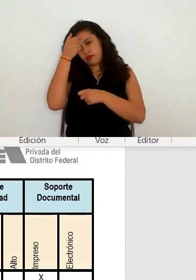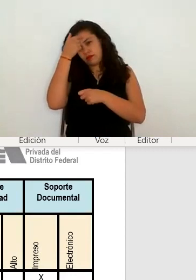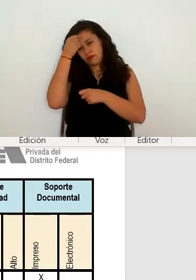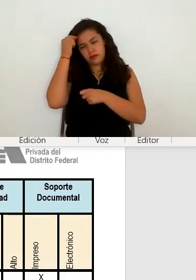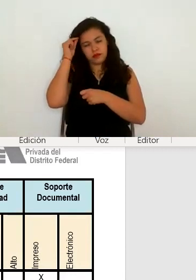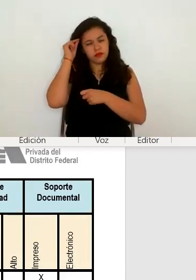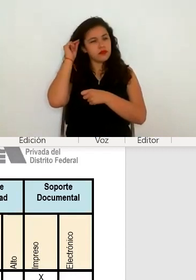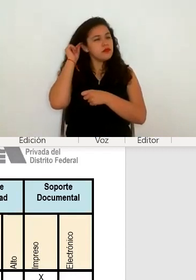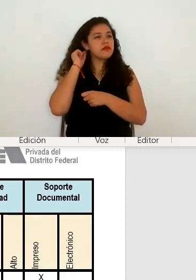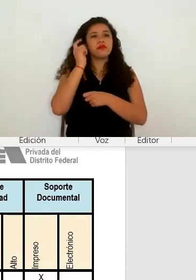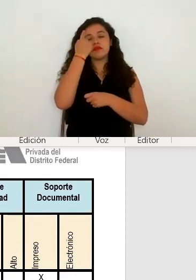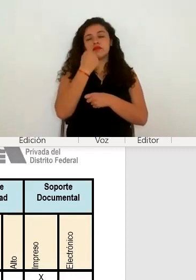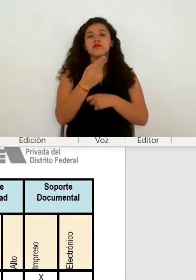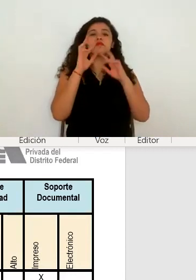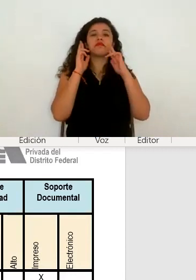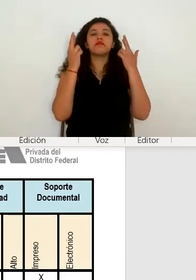cuerpo colegiado,